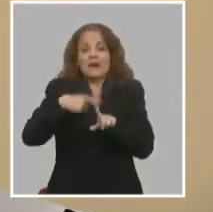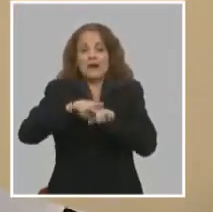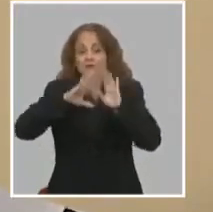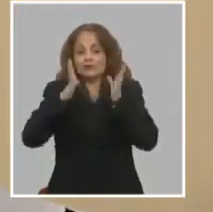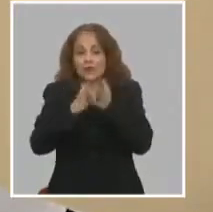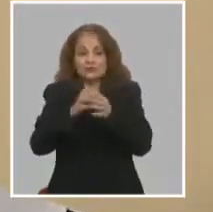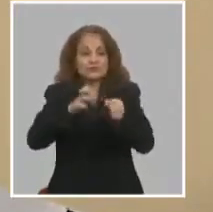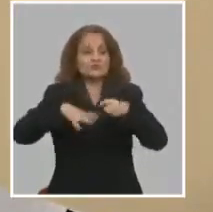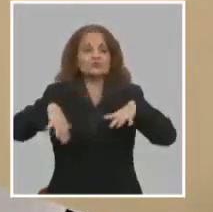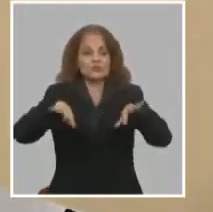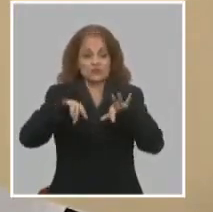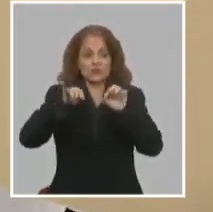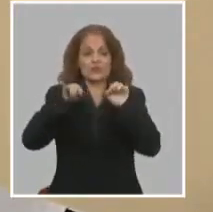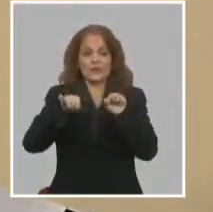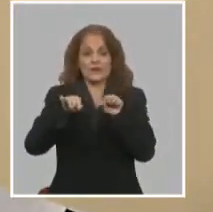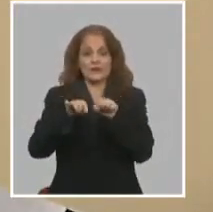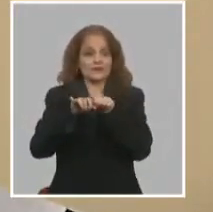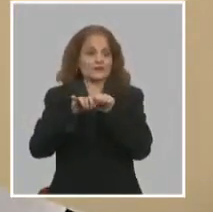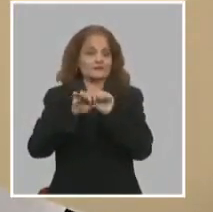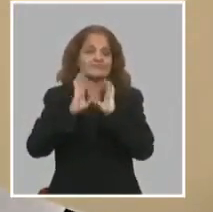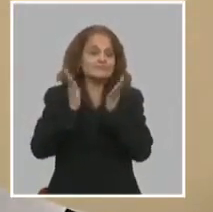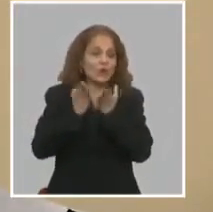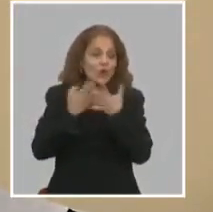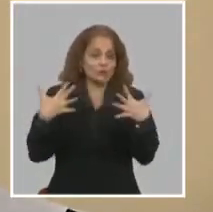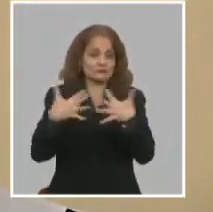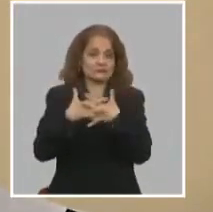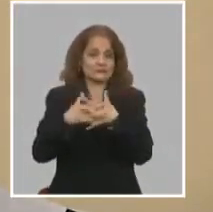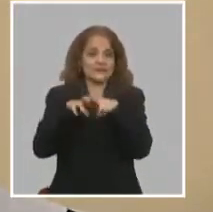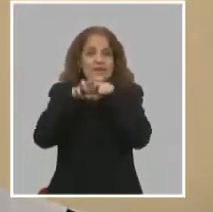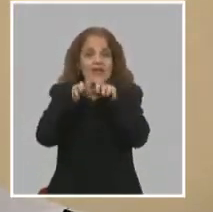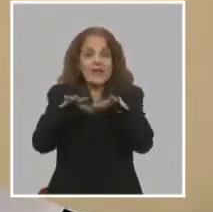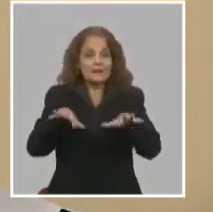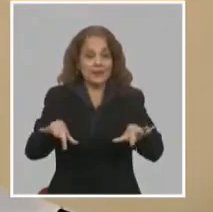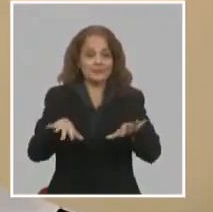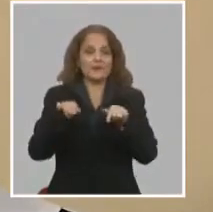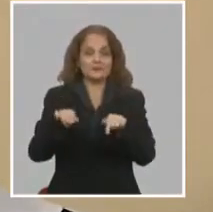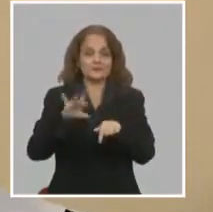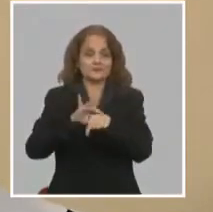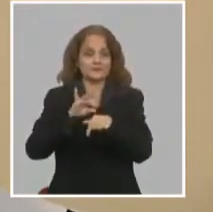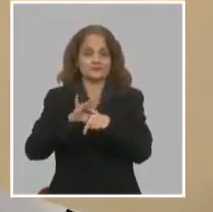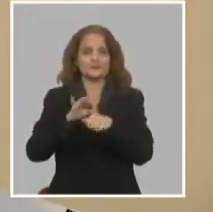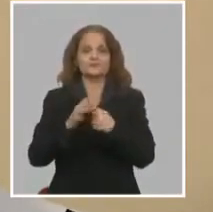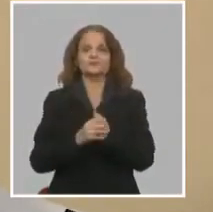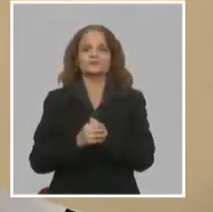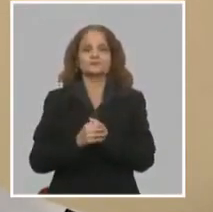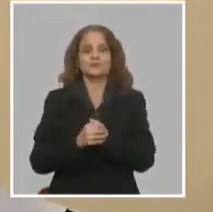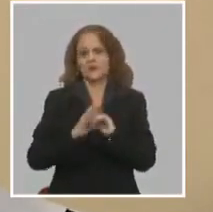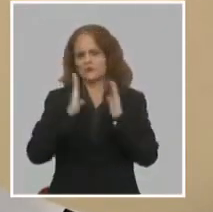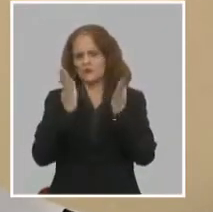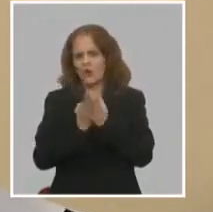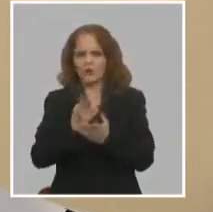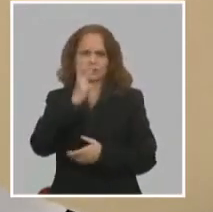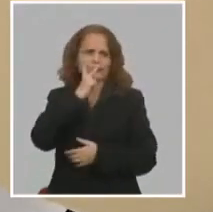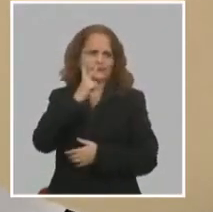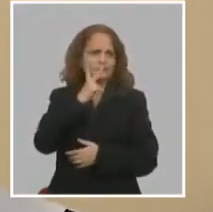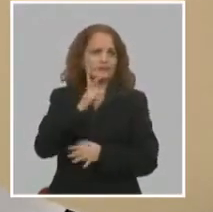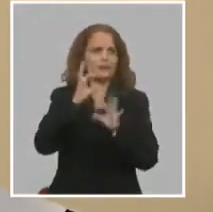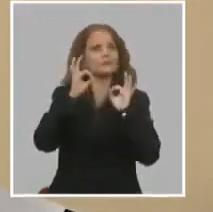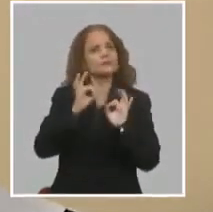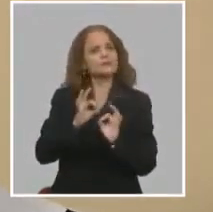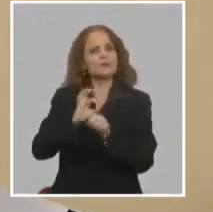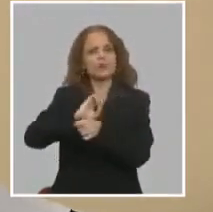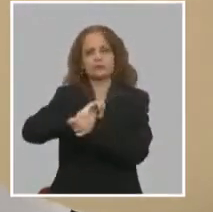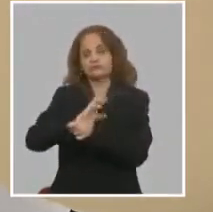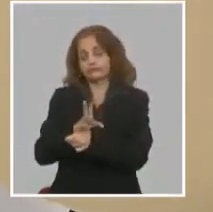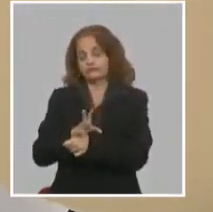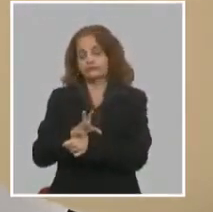¿no? El Centro Provincial de Higiene y Epidemiología, para llevar todo lo relacionado con esta epidemia que nos